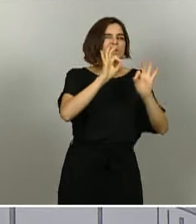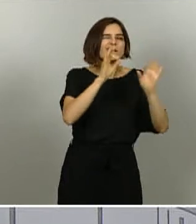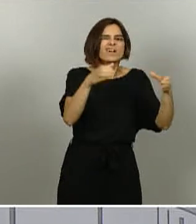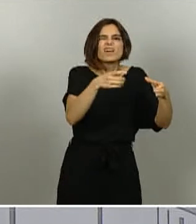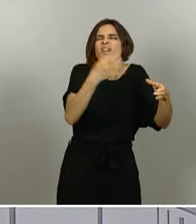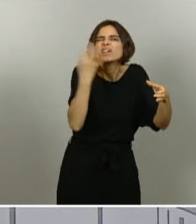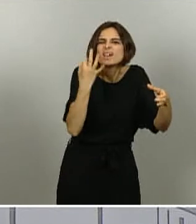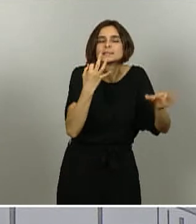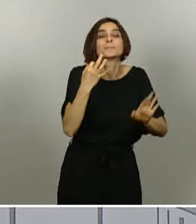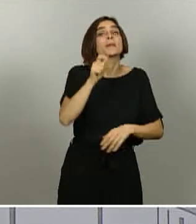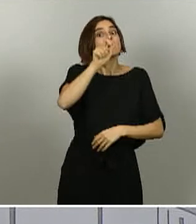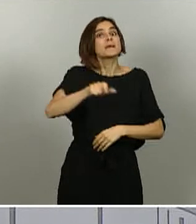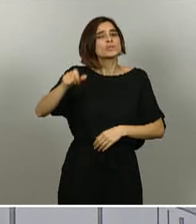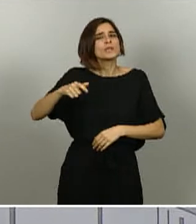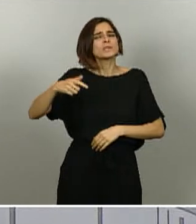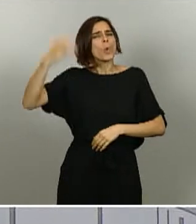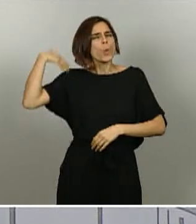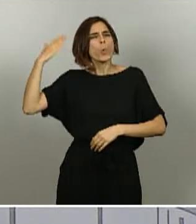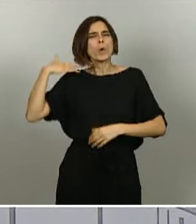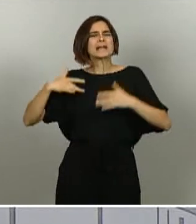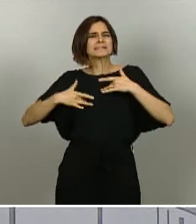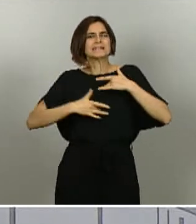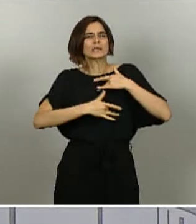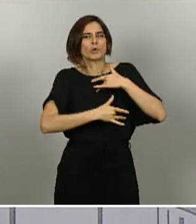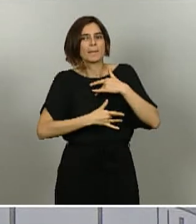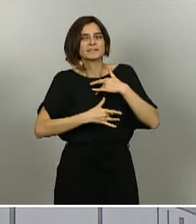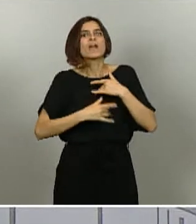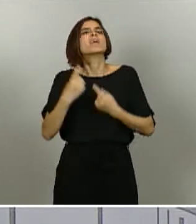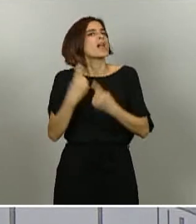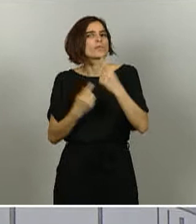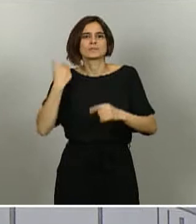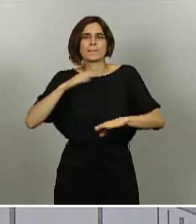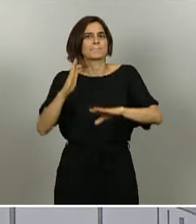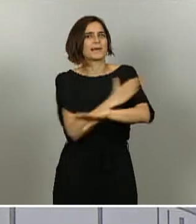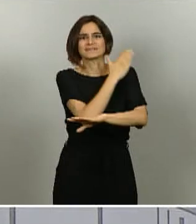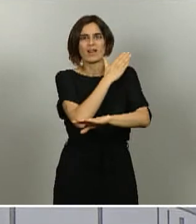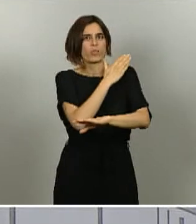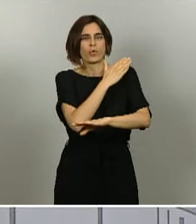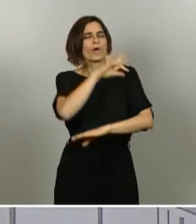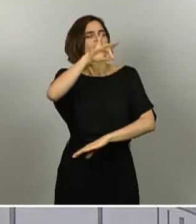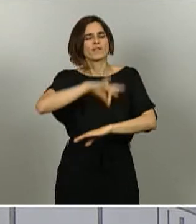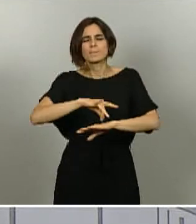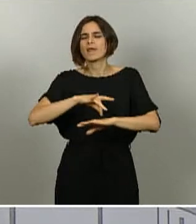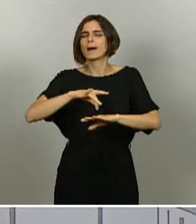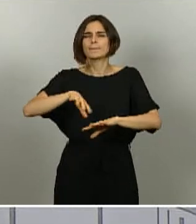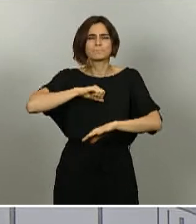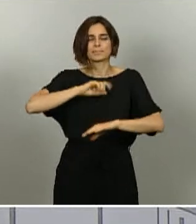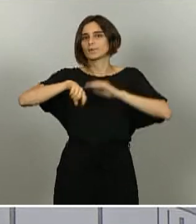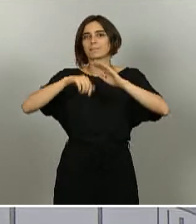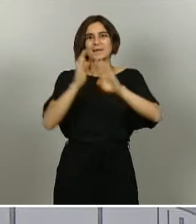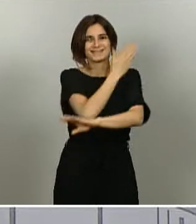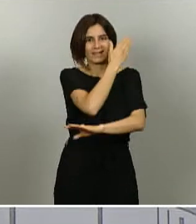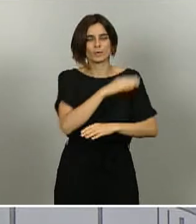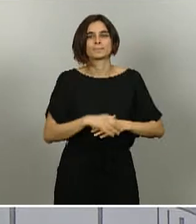los superaron ya. En cuanto a las herramientas de detección precoz de contactos